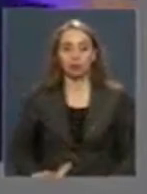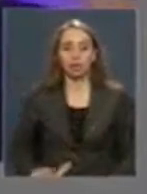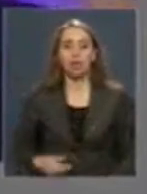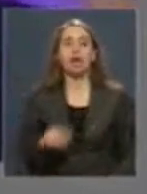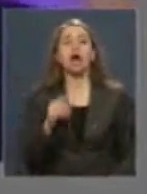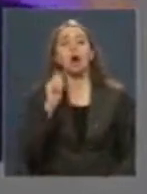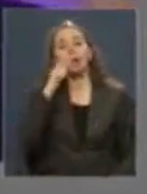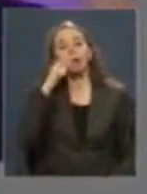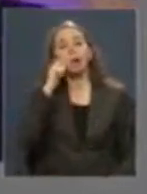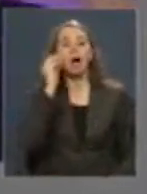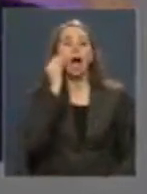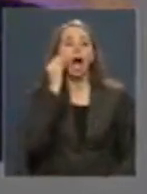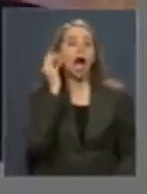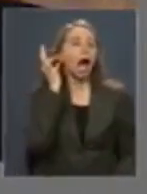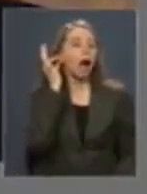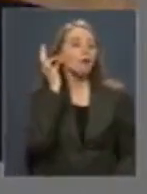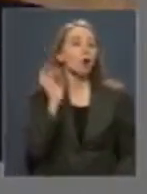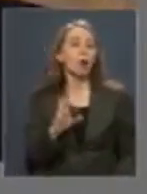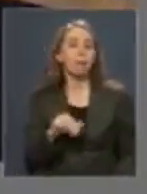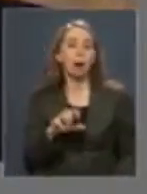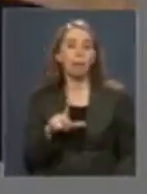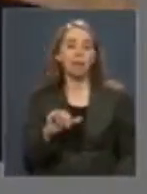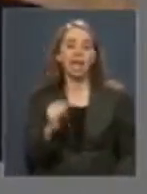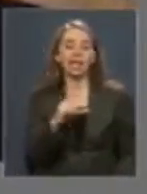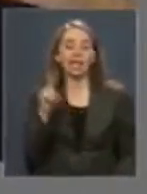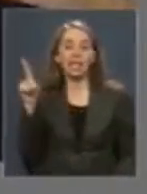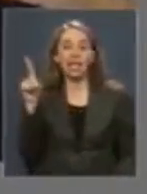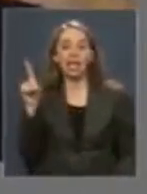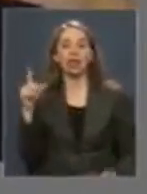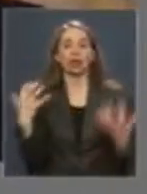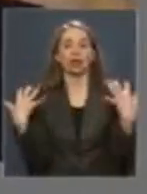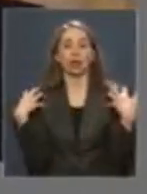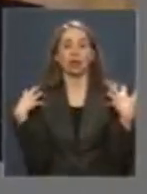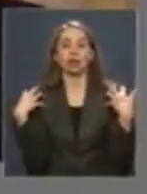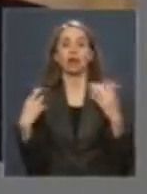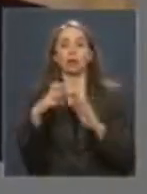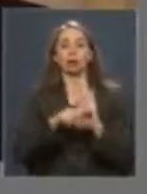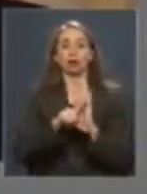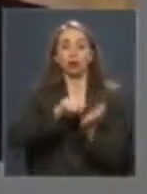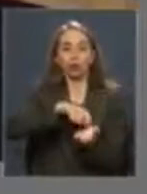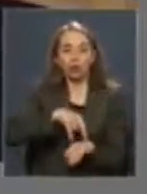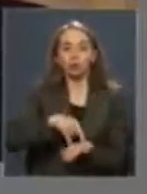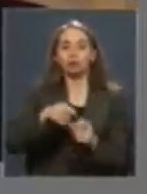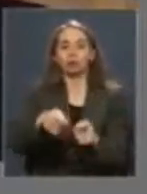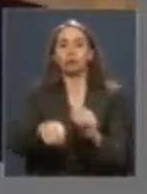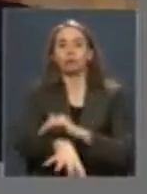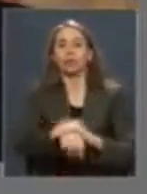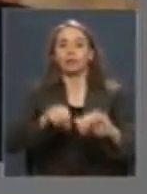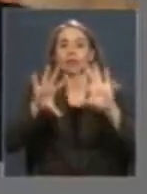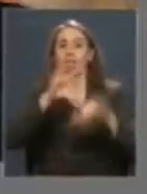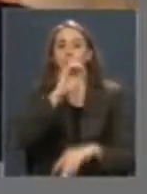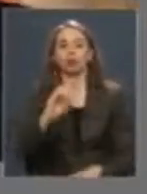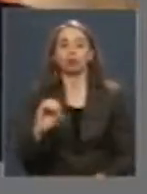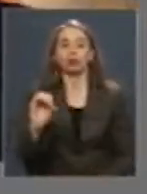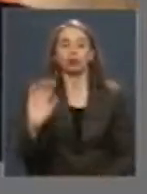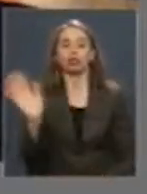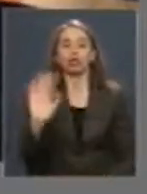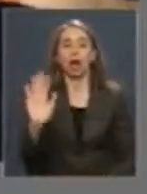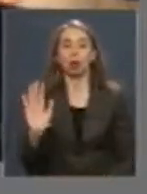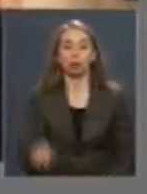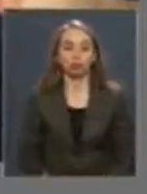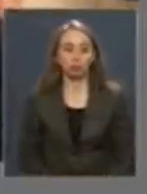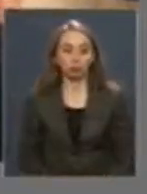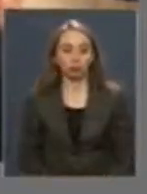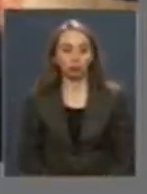la abuela Pamela Giles, que está encabezando ese retiro del 10%. Chao.